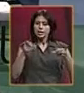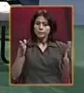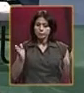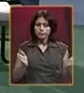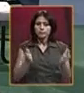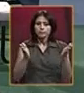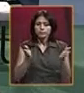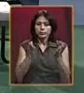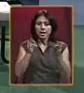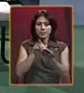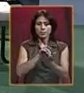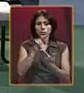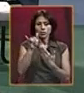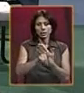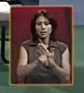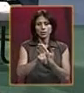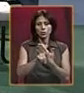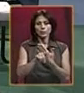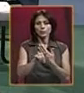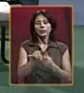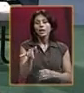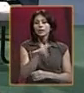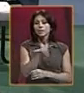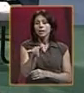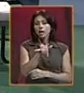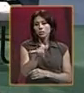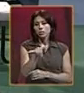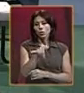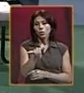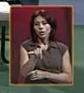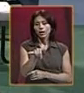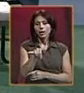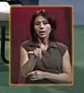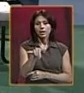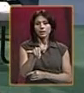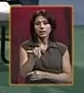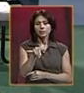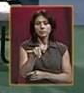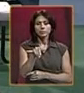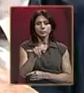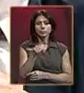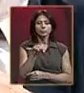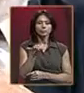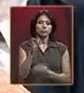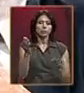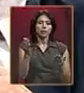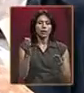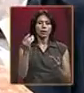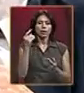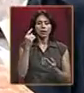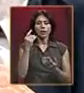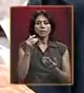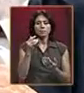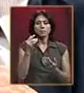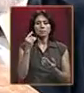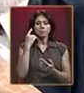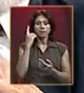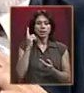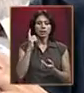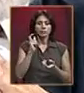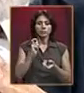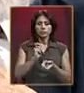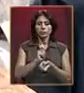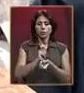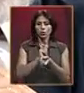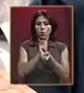proyecto tanto en términos de convertirlo, tengo la